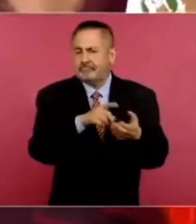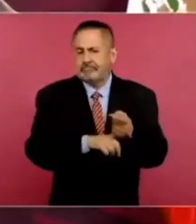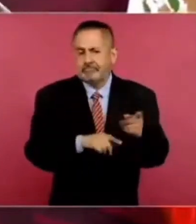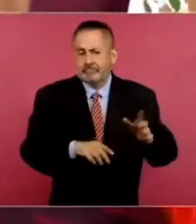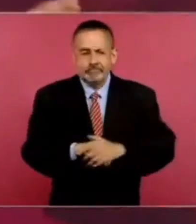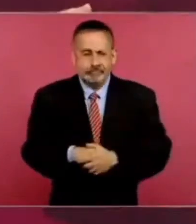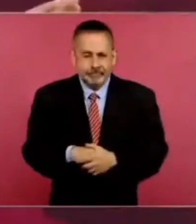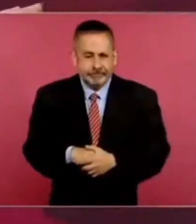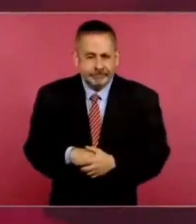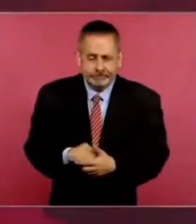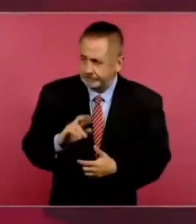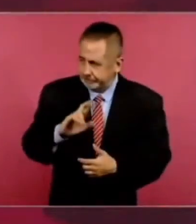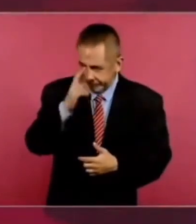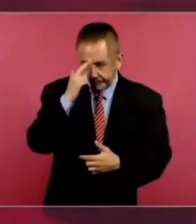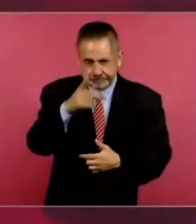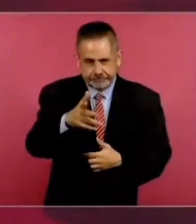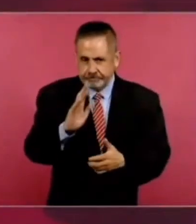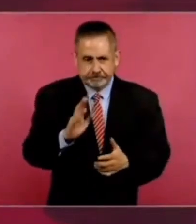¿Sí? Acuérdense